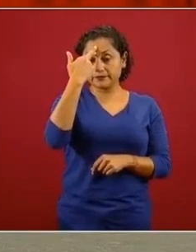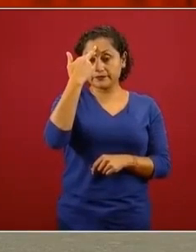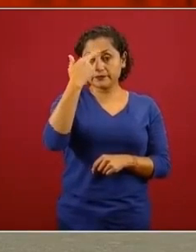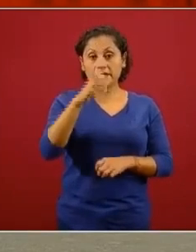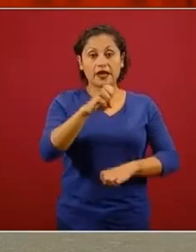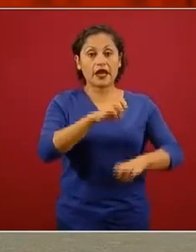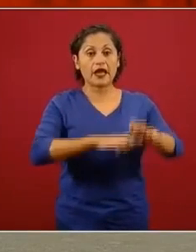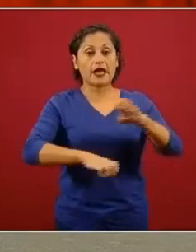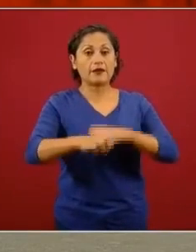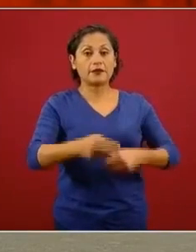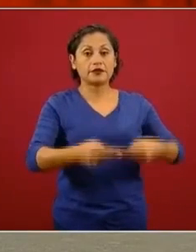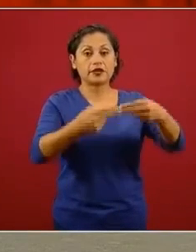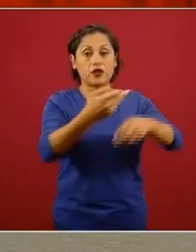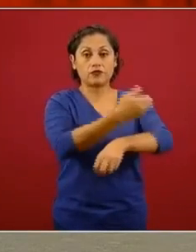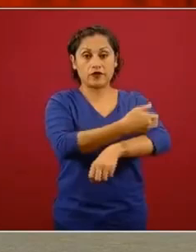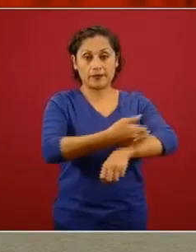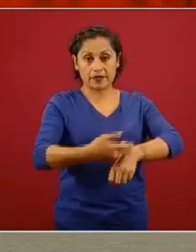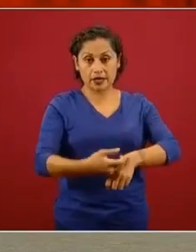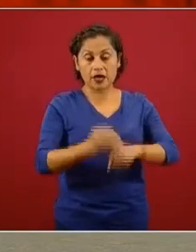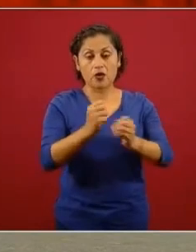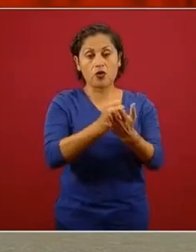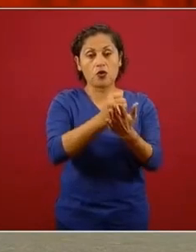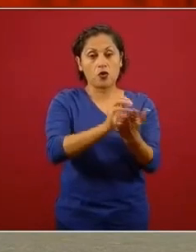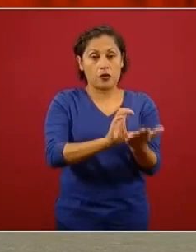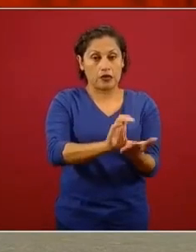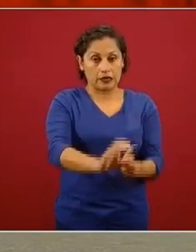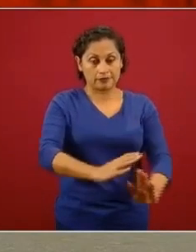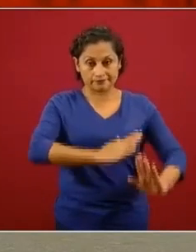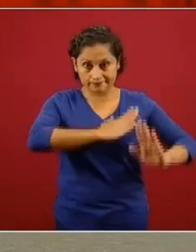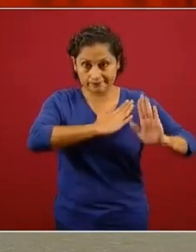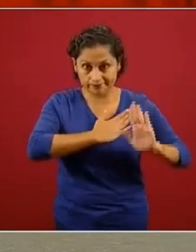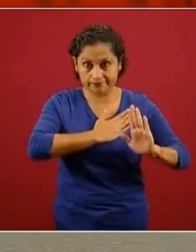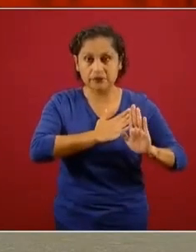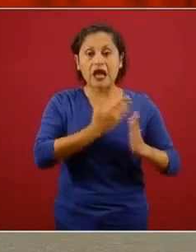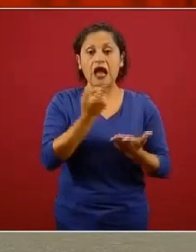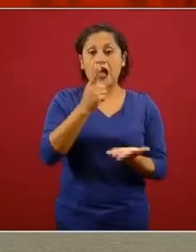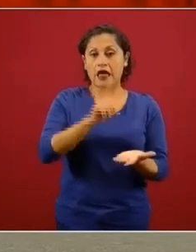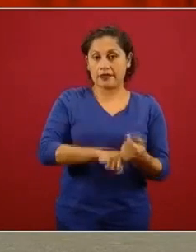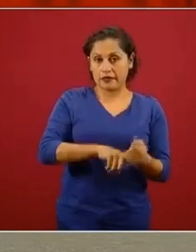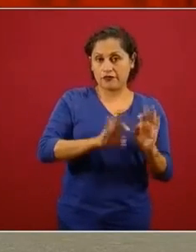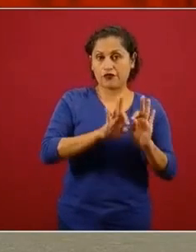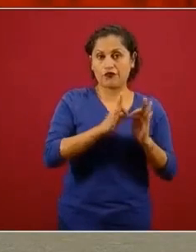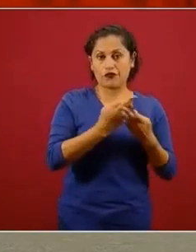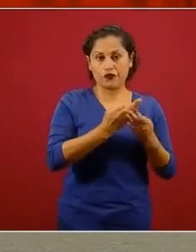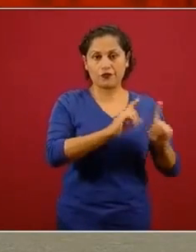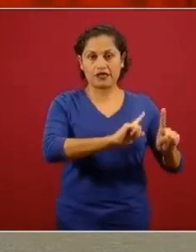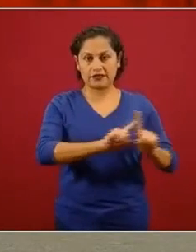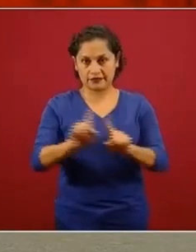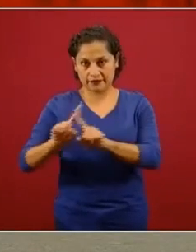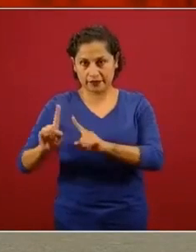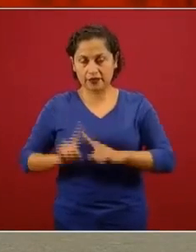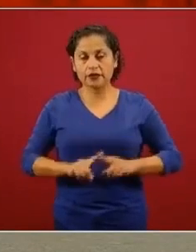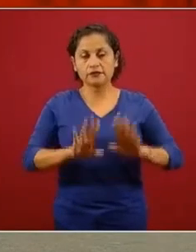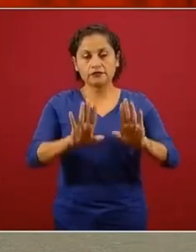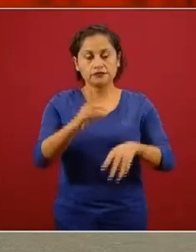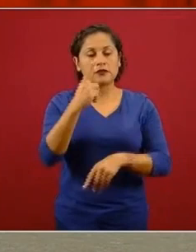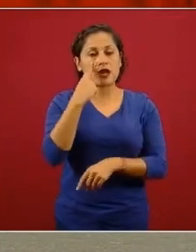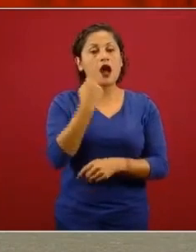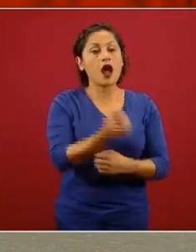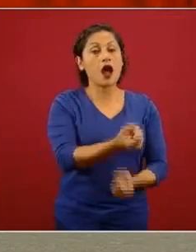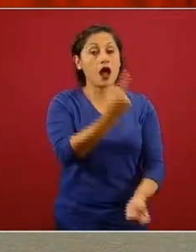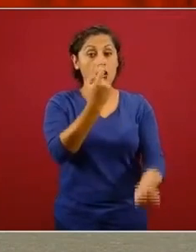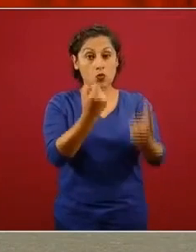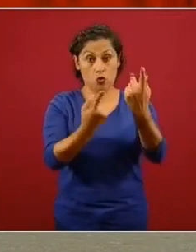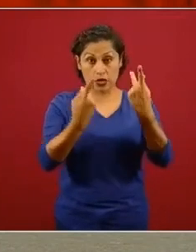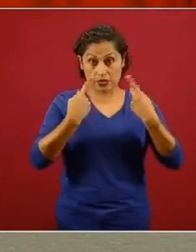microempresas familiares o de crédito a la palabra, existen diversas modalidades. Por una parte, hay personas